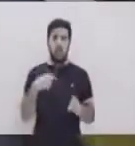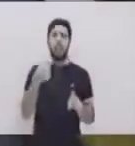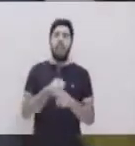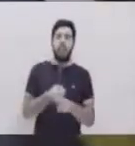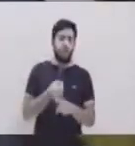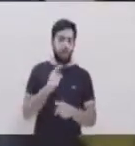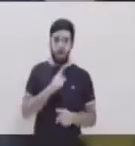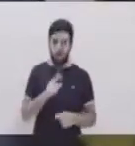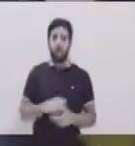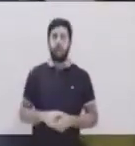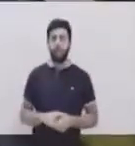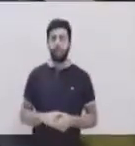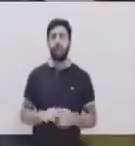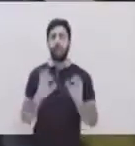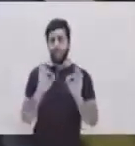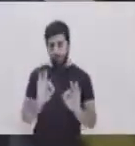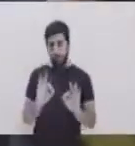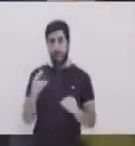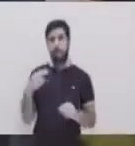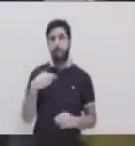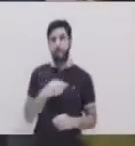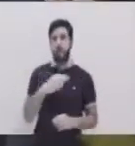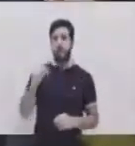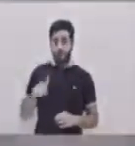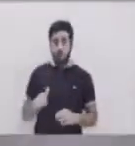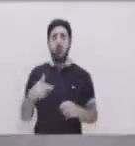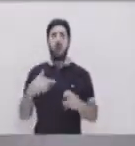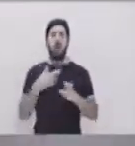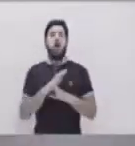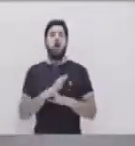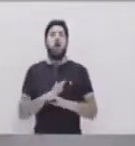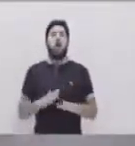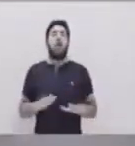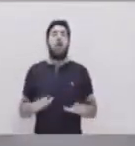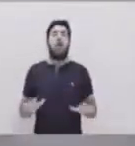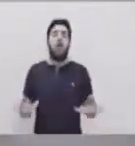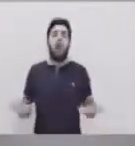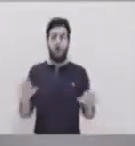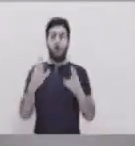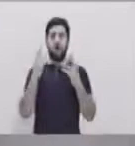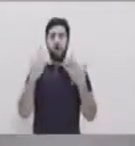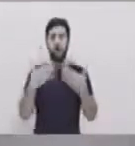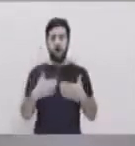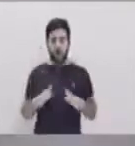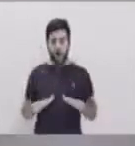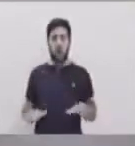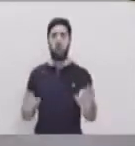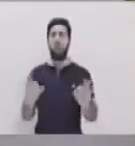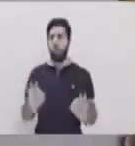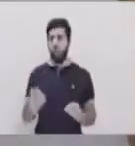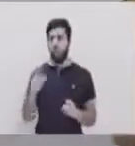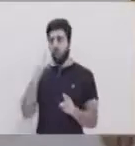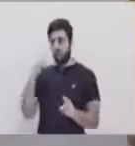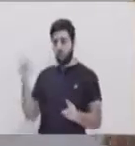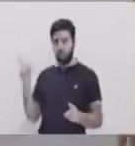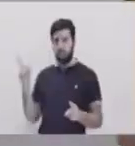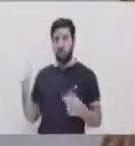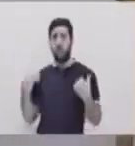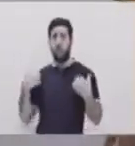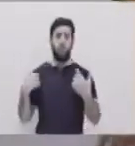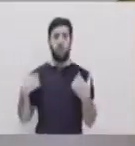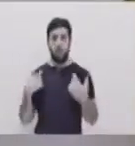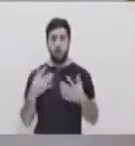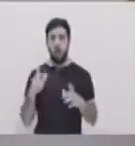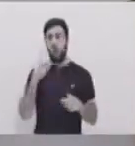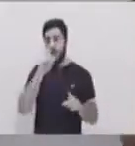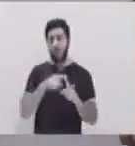a colocarnos adecuadamente, nos relajamos, el cuerpo relajado, eso, y